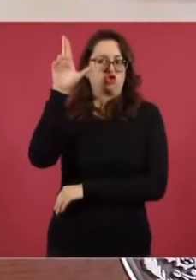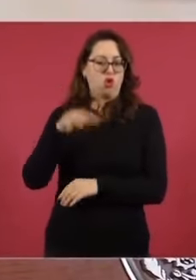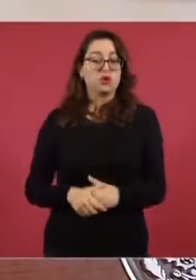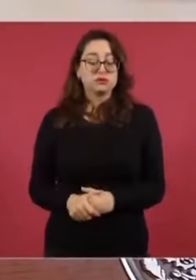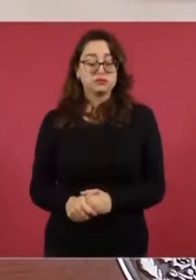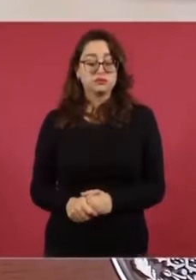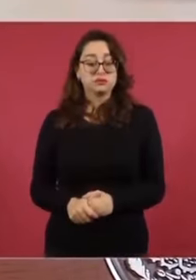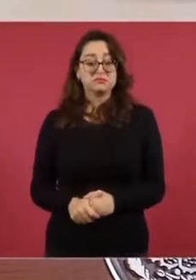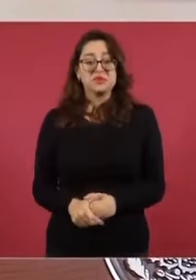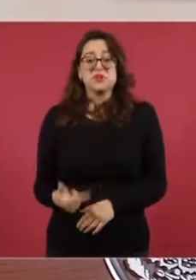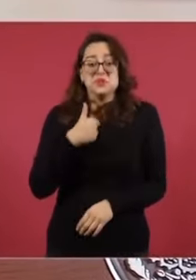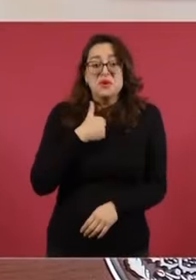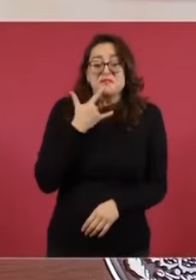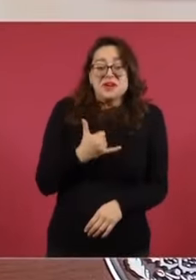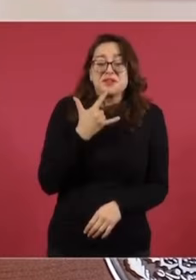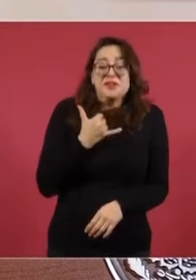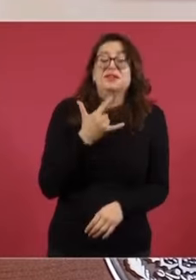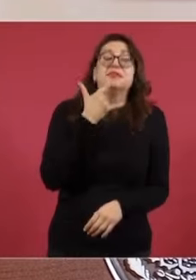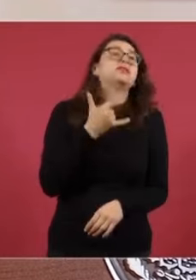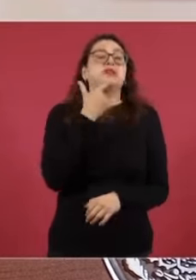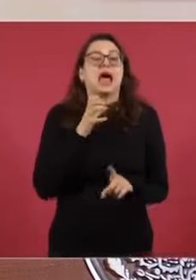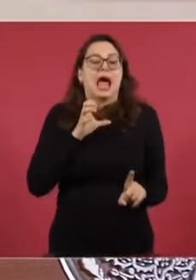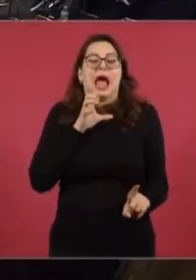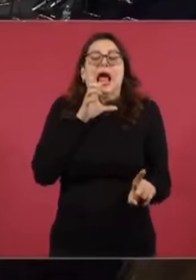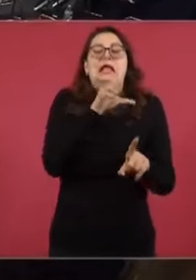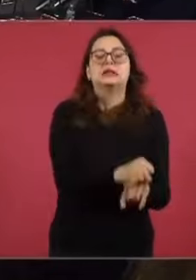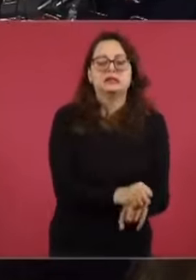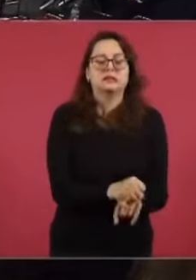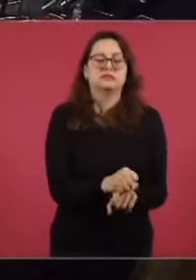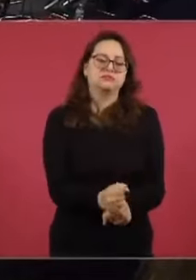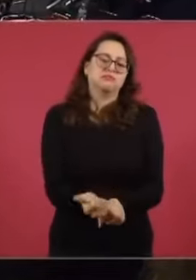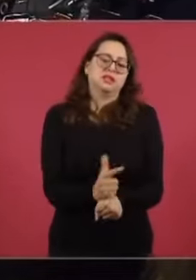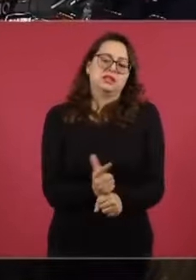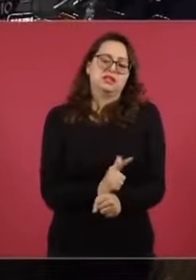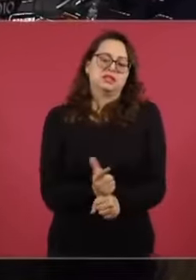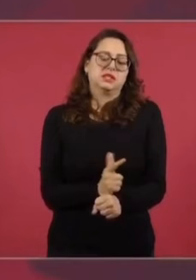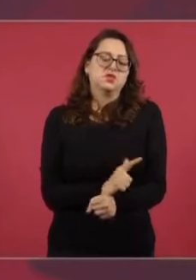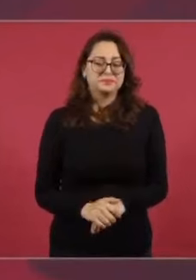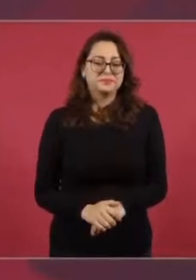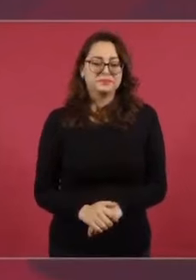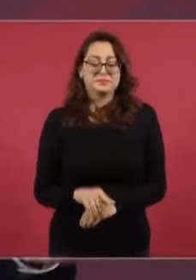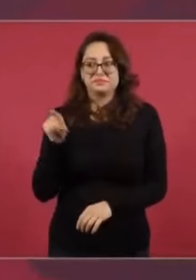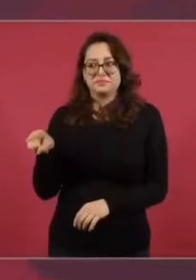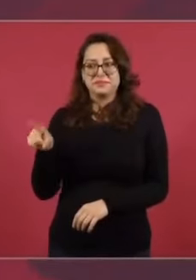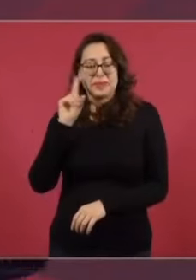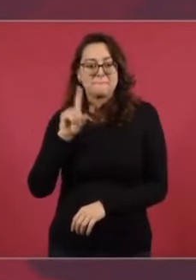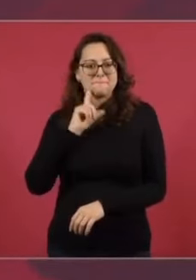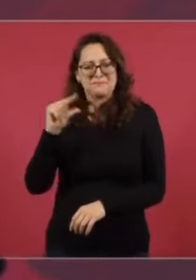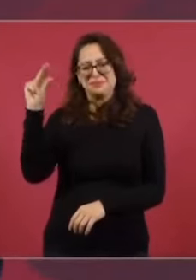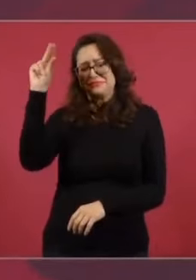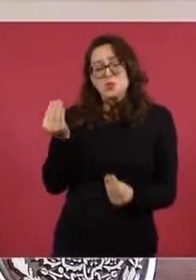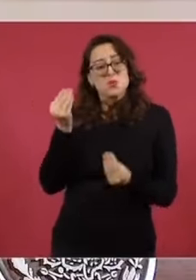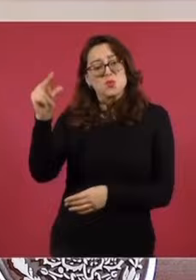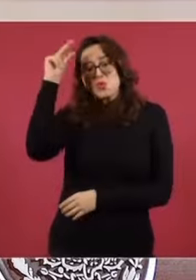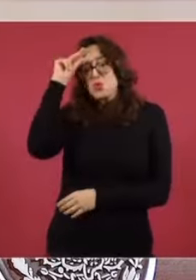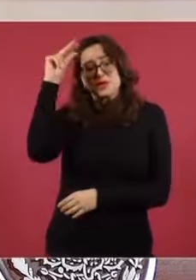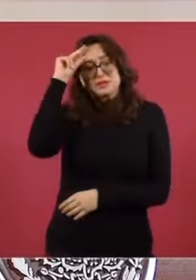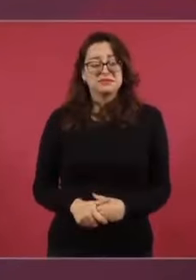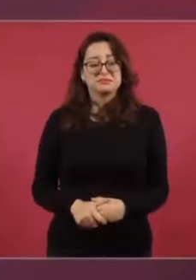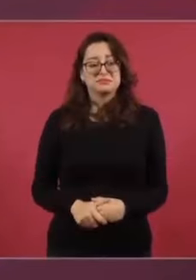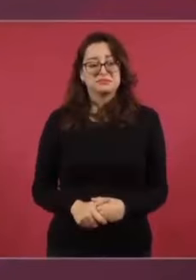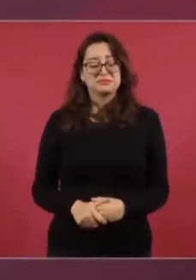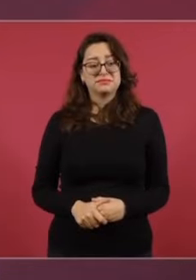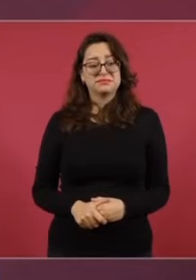Yo, a duras penas, llegué a terminar mi licenciatura. Claudia es muy inteligente,